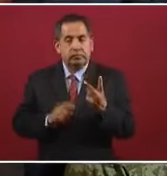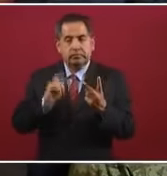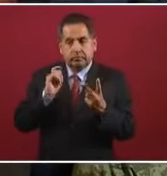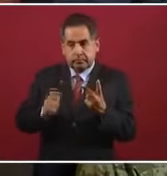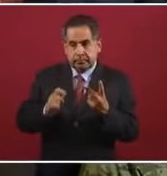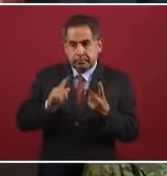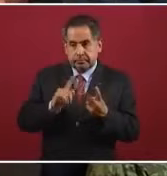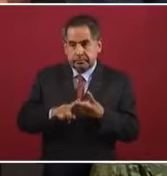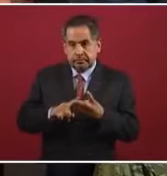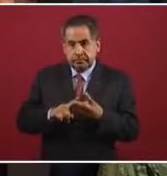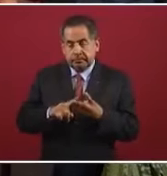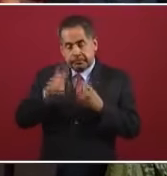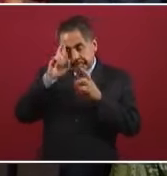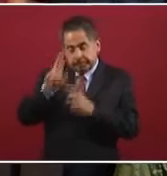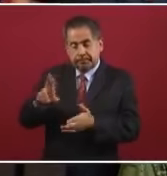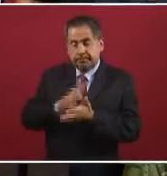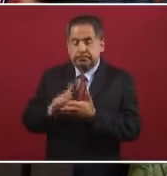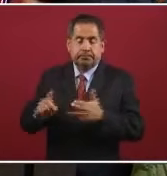con respecto a los derechos humanos.